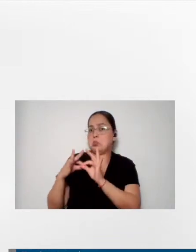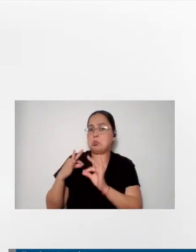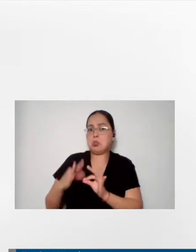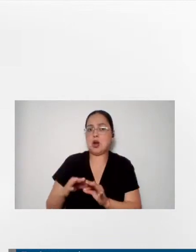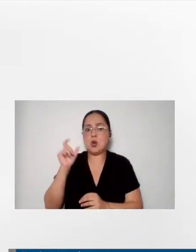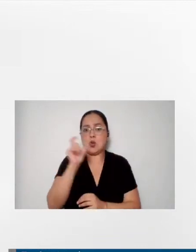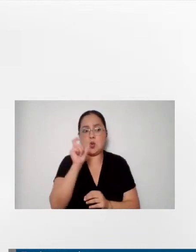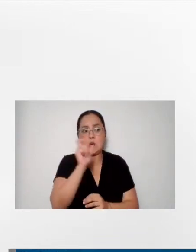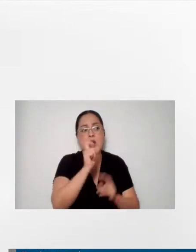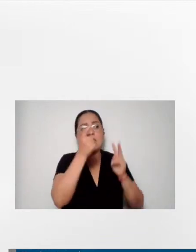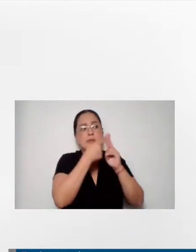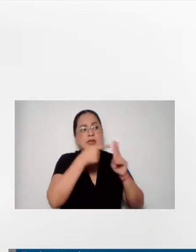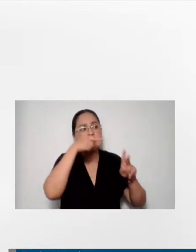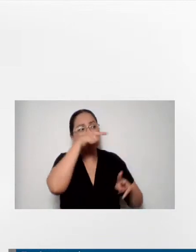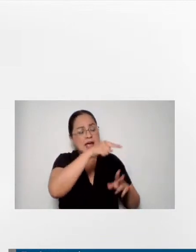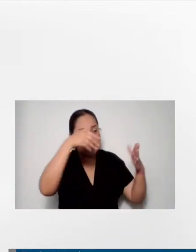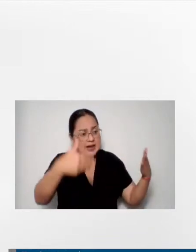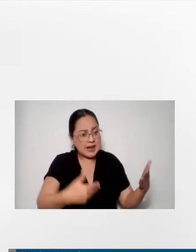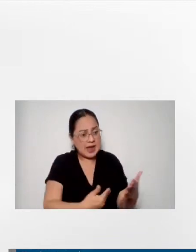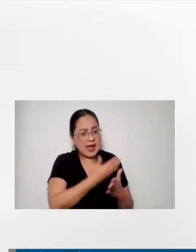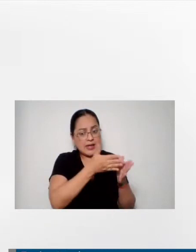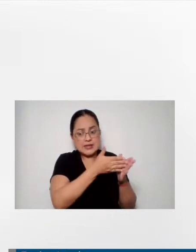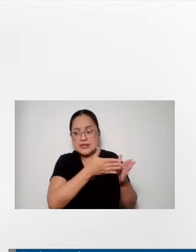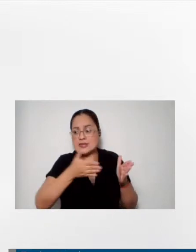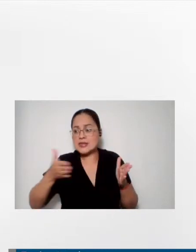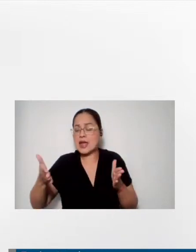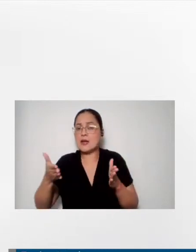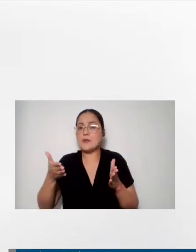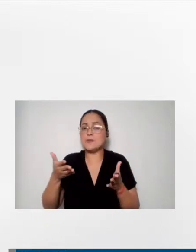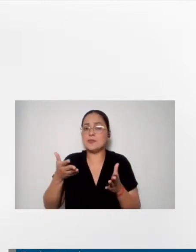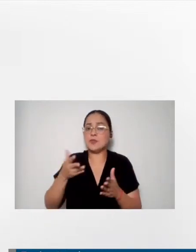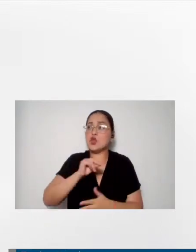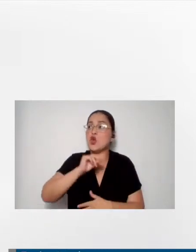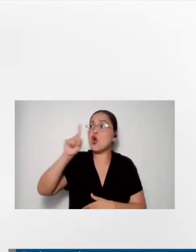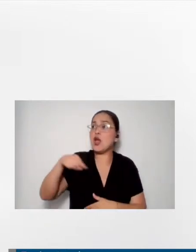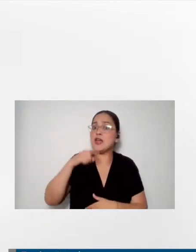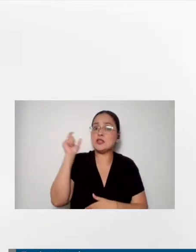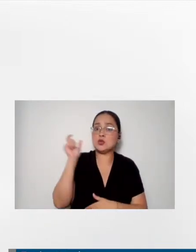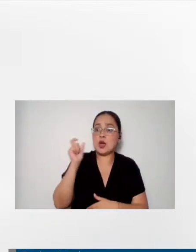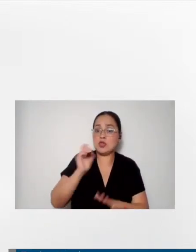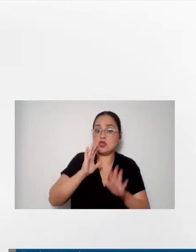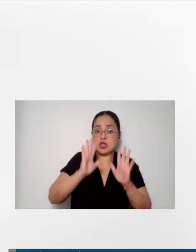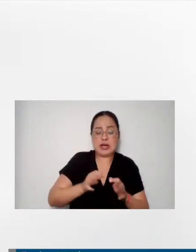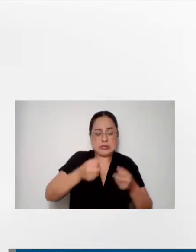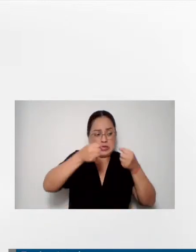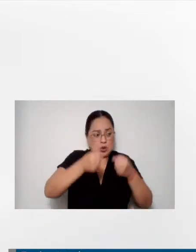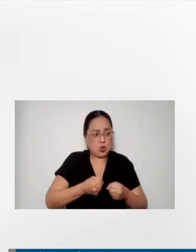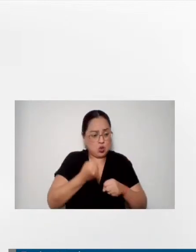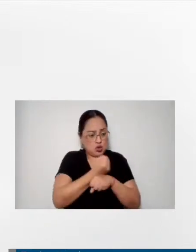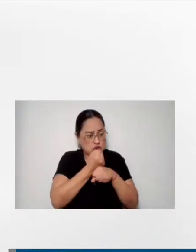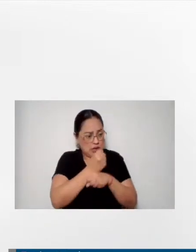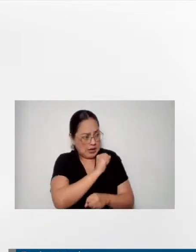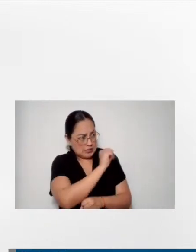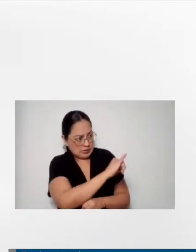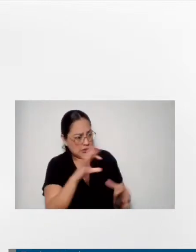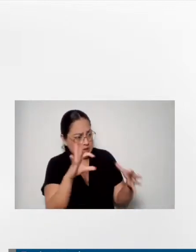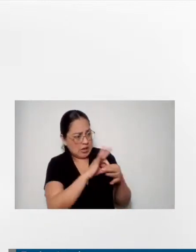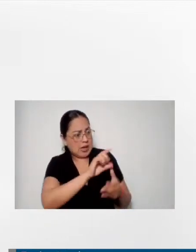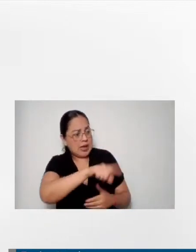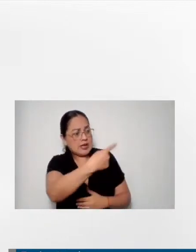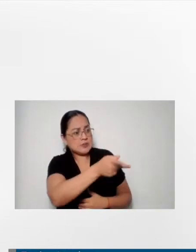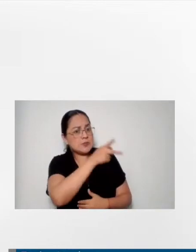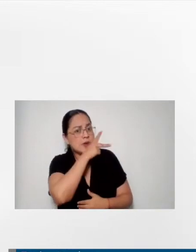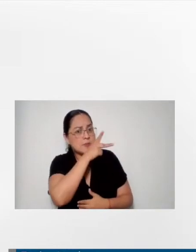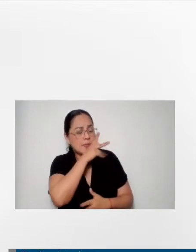con el nacimiento de los niños y niñas y no cuando se da el reconocimiento de la paternidad, ¿no? Entonces, pues